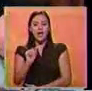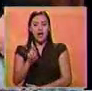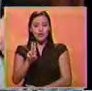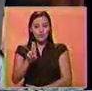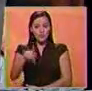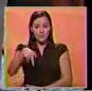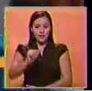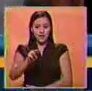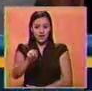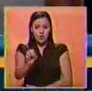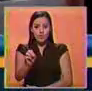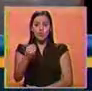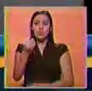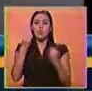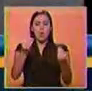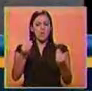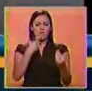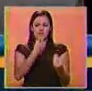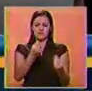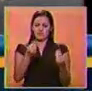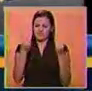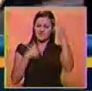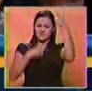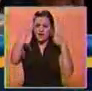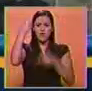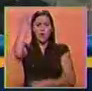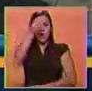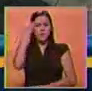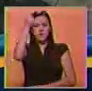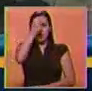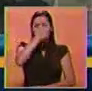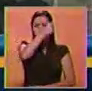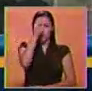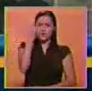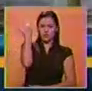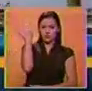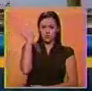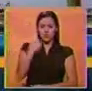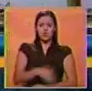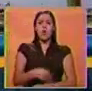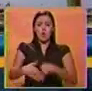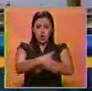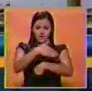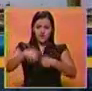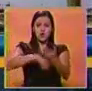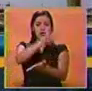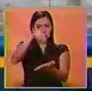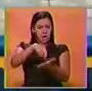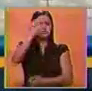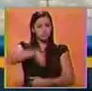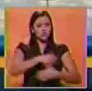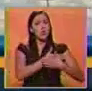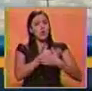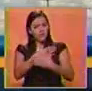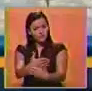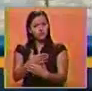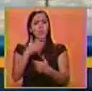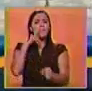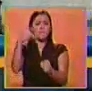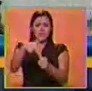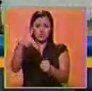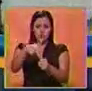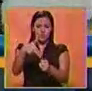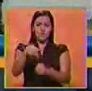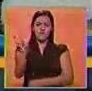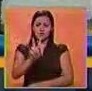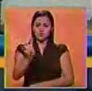las declaraciones emitidas por el presidente de la República, Hugo Chávez, el pasado domingo. Asegura que el gobierno regional sí ha colaborado con Petróleos de